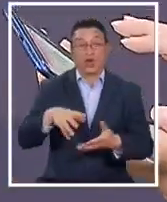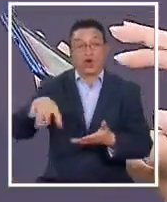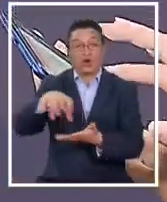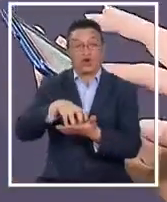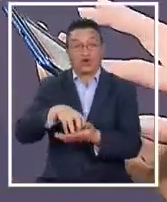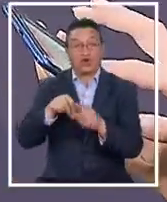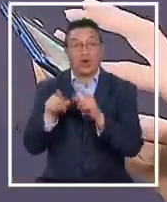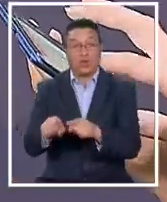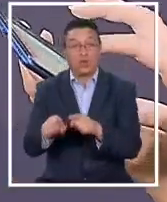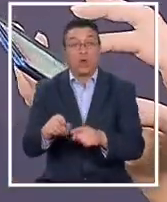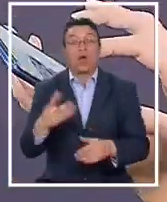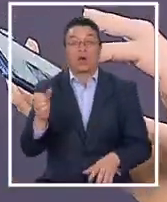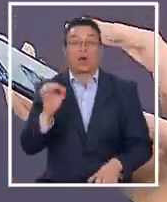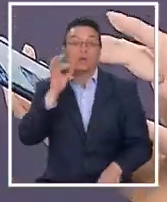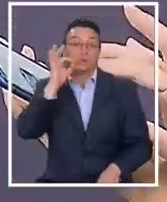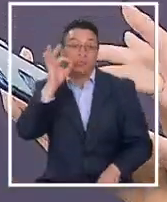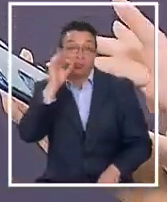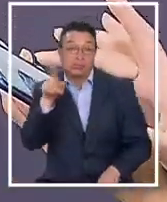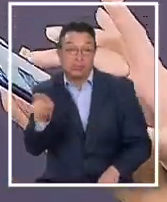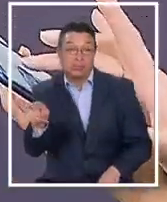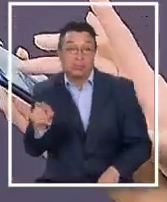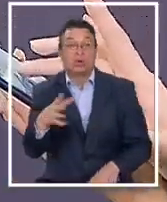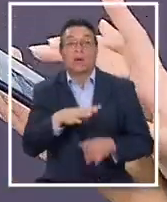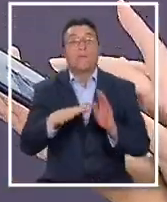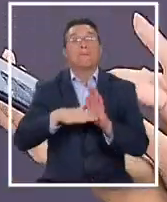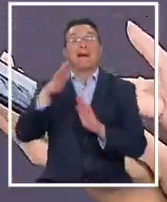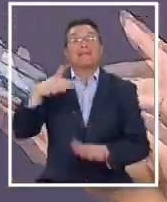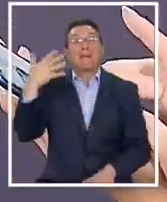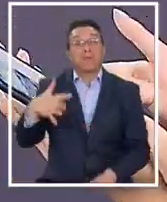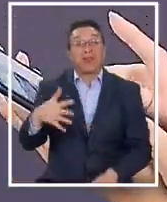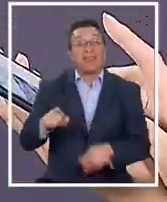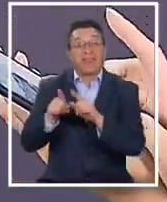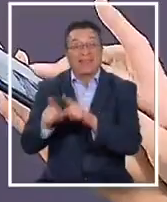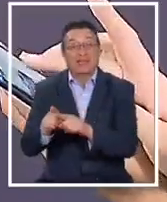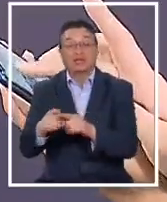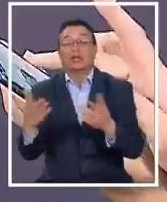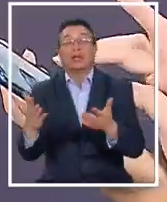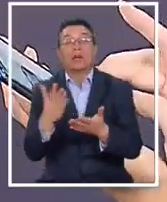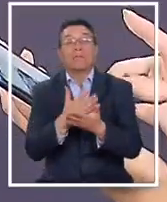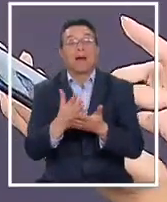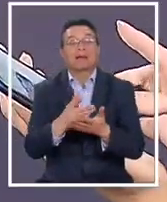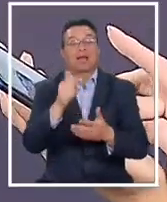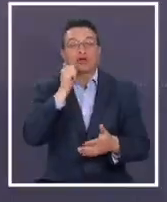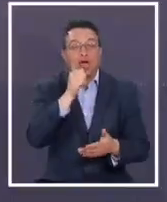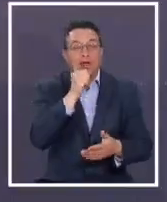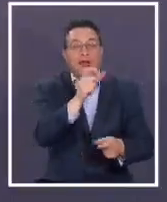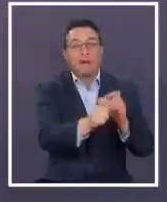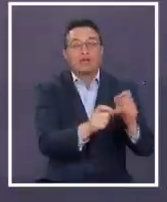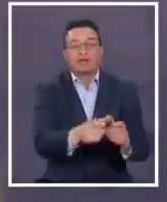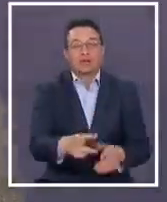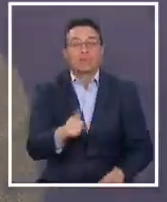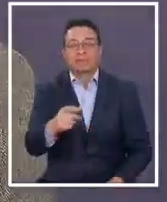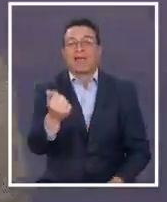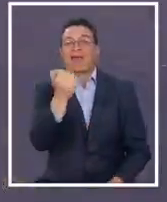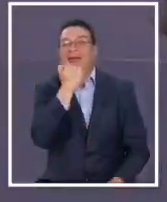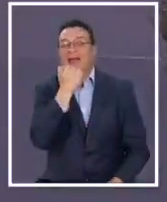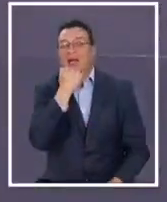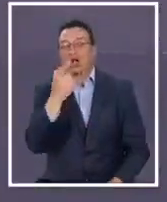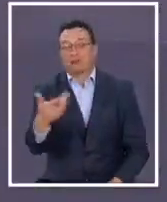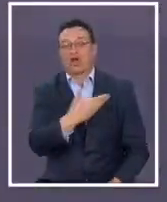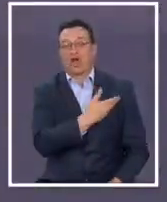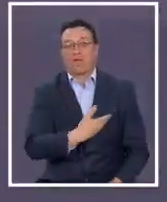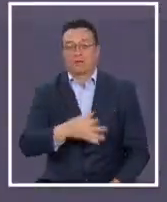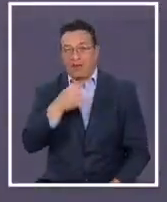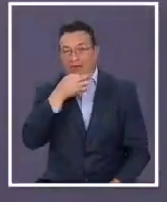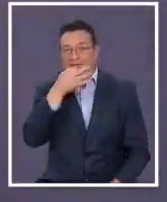comuna, ABC1 lo que le está diciendo que es más importante eso que lo que le pasa cotidianamente a las personas. Como un error del gobierno lo calificó